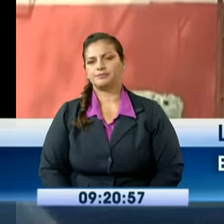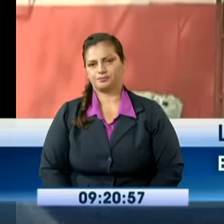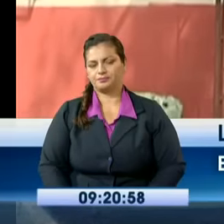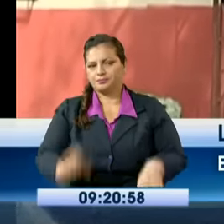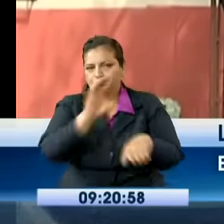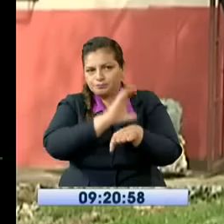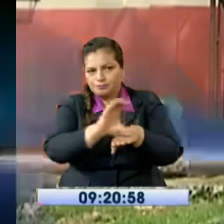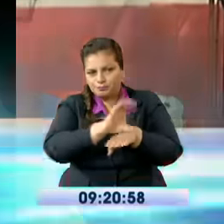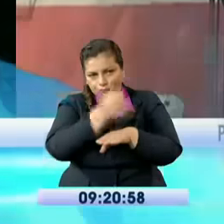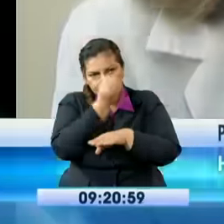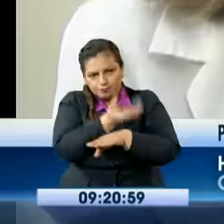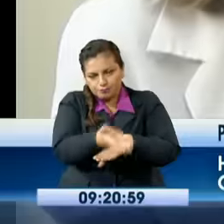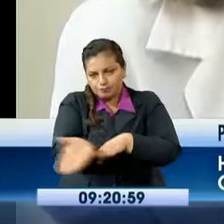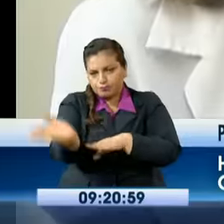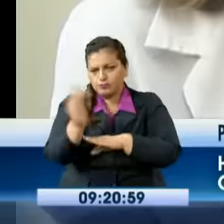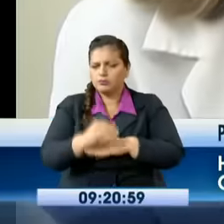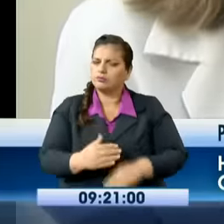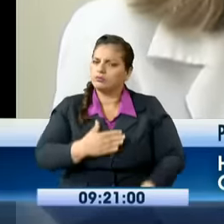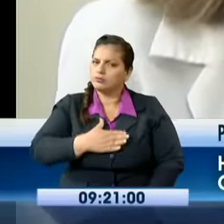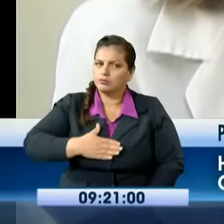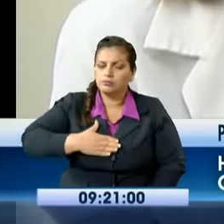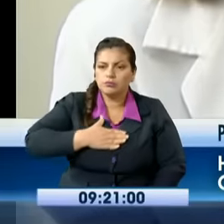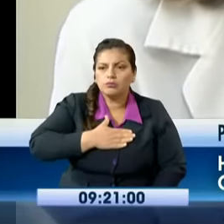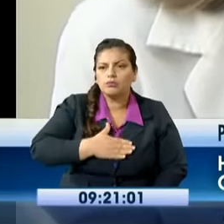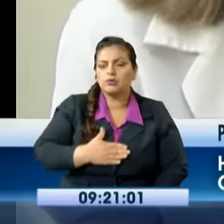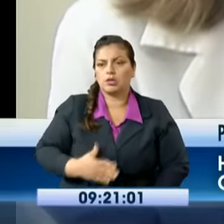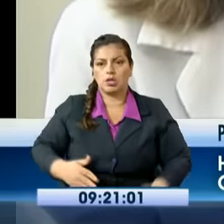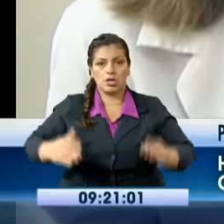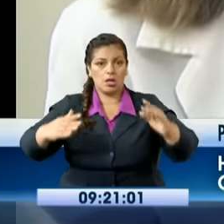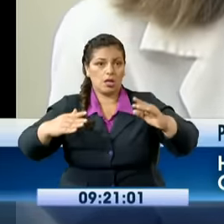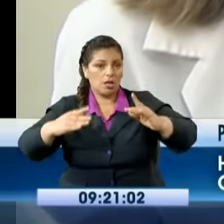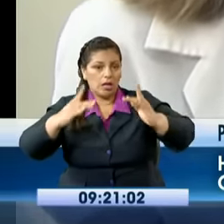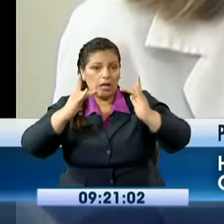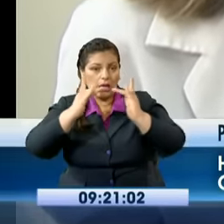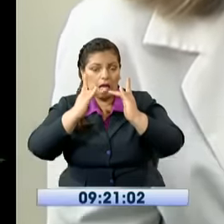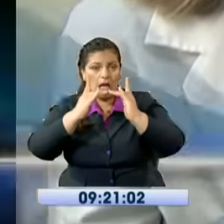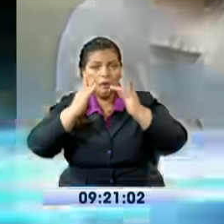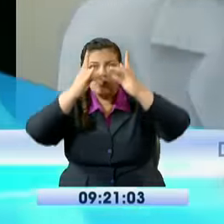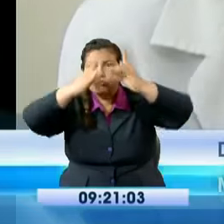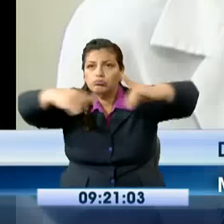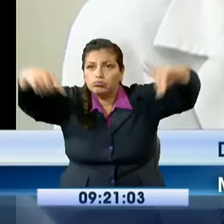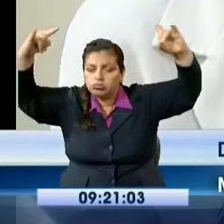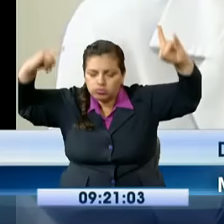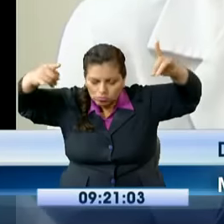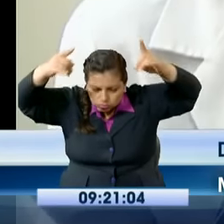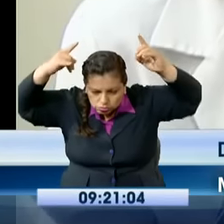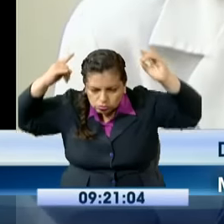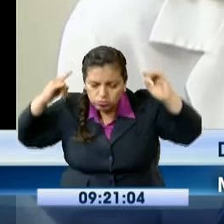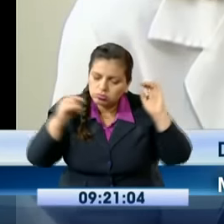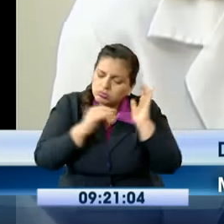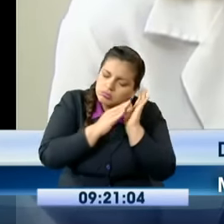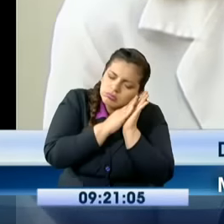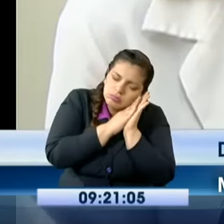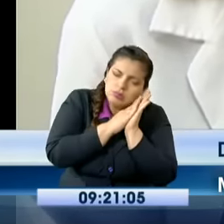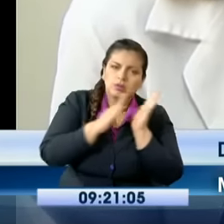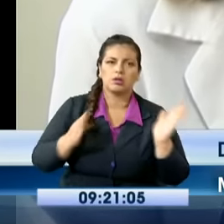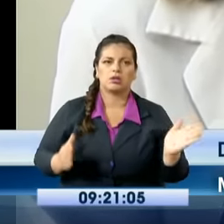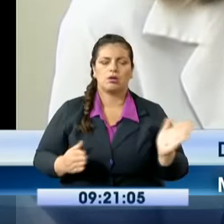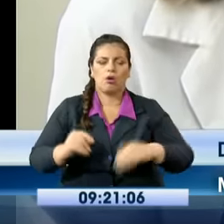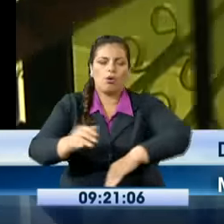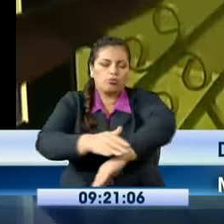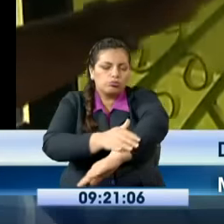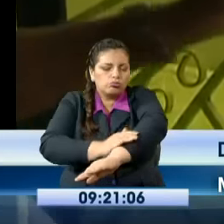la ciudadanía: fumigar, utilizar toldo, o sea, darles todas las medidas a los pacientes para no contagiar a otros, porque el vector